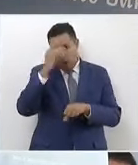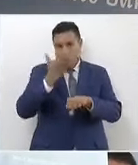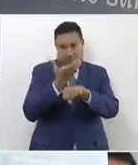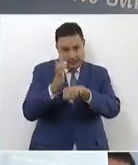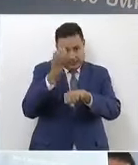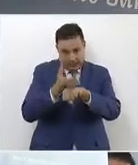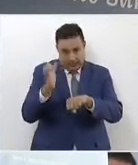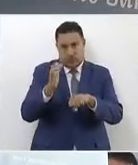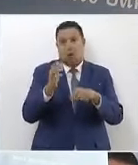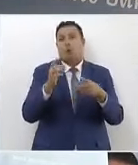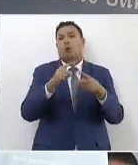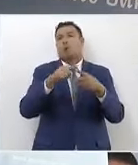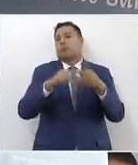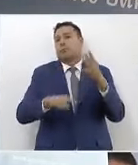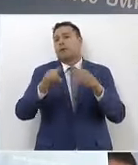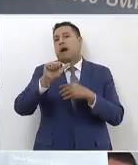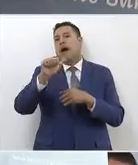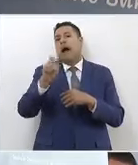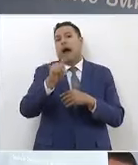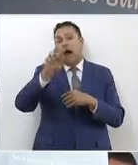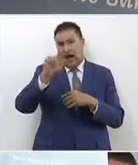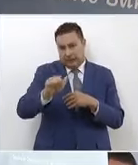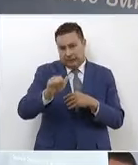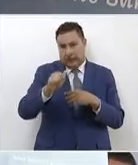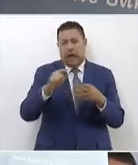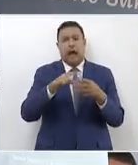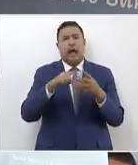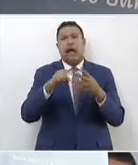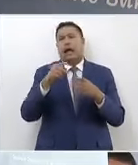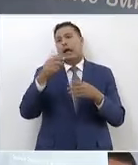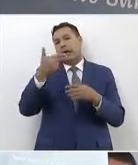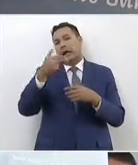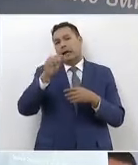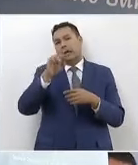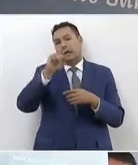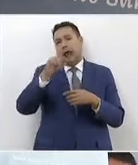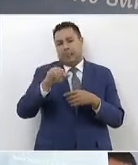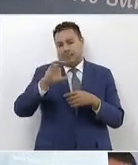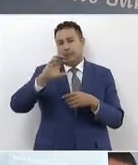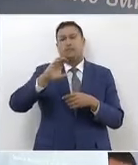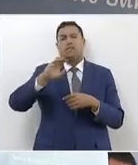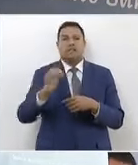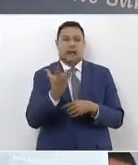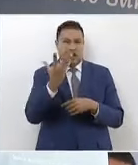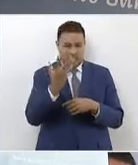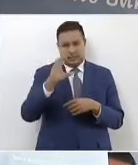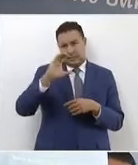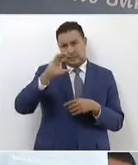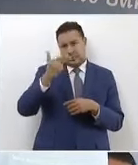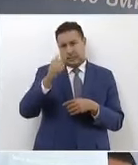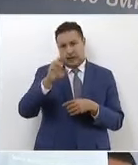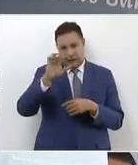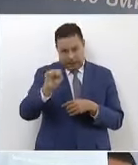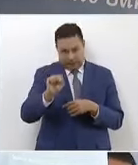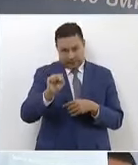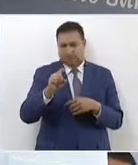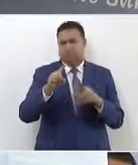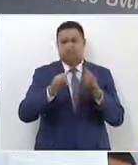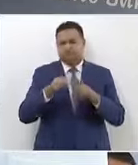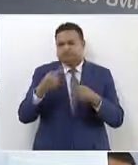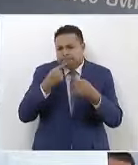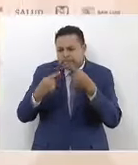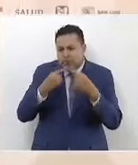en Zacaltipan, en Axtla, en Los Hernández y Charcas también. ¿Y qué nos encontramos ahí en el diálogo